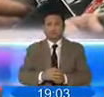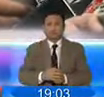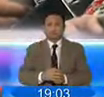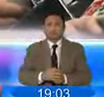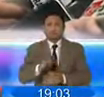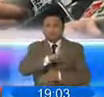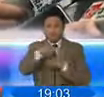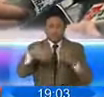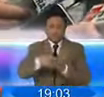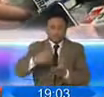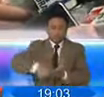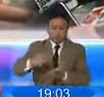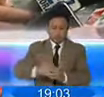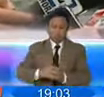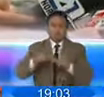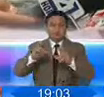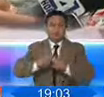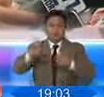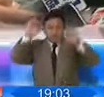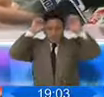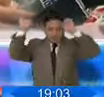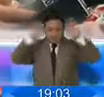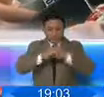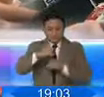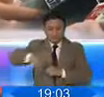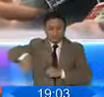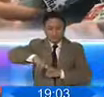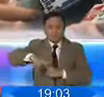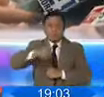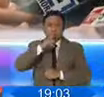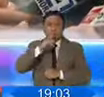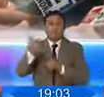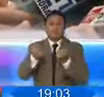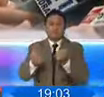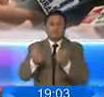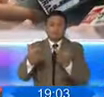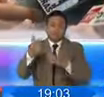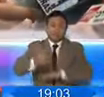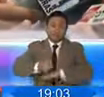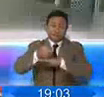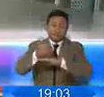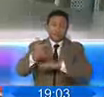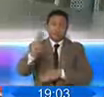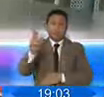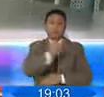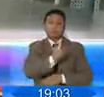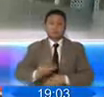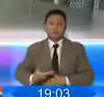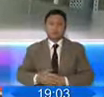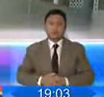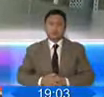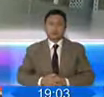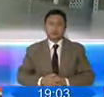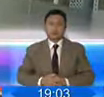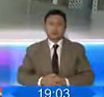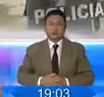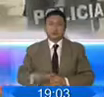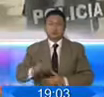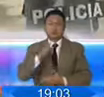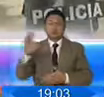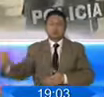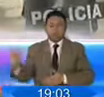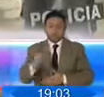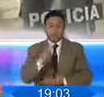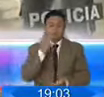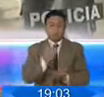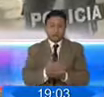han tenido que ver con los sectores estratégicos bajo la responsabilidad del actual vicepresidente. Al final, la comparecencia fue suspendida y la